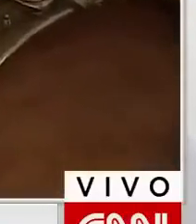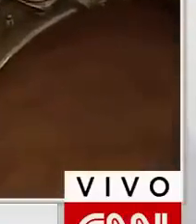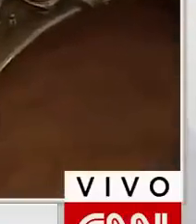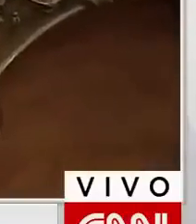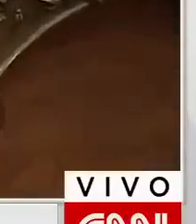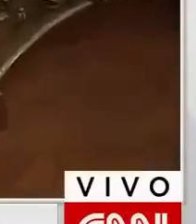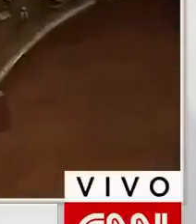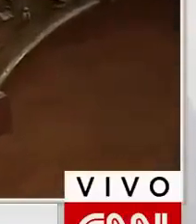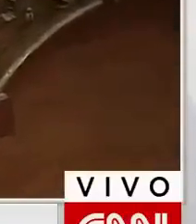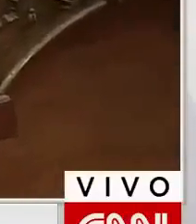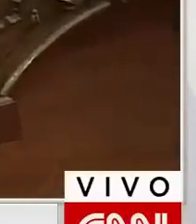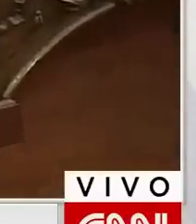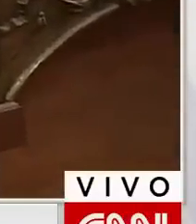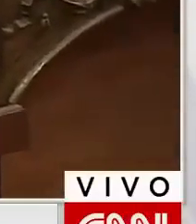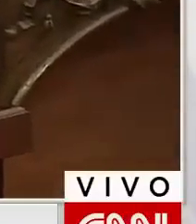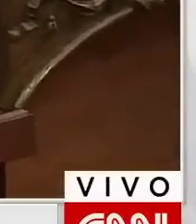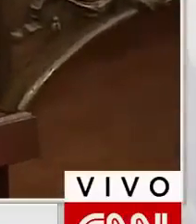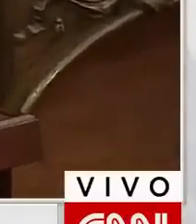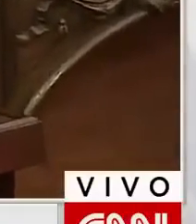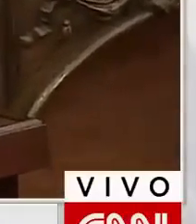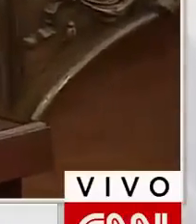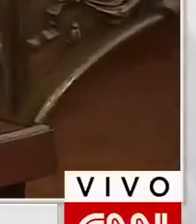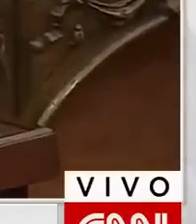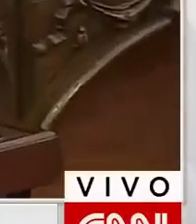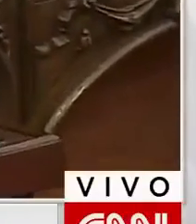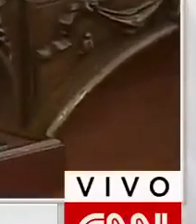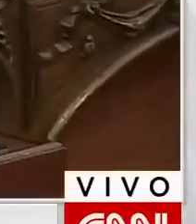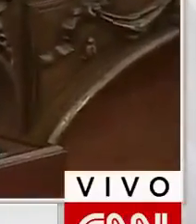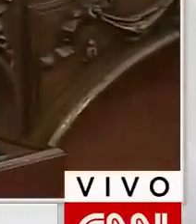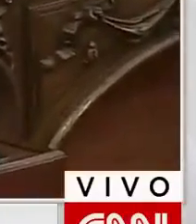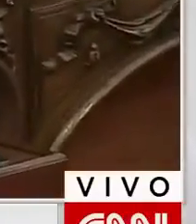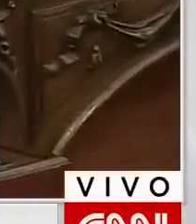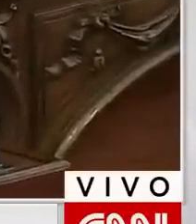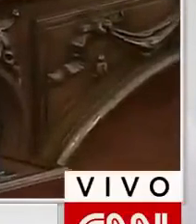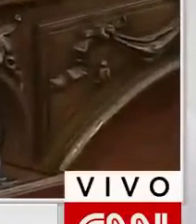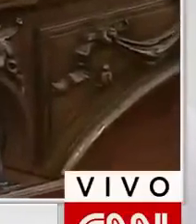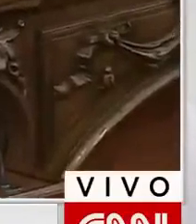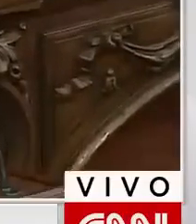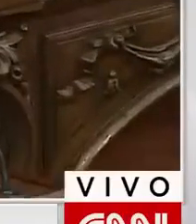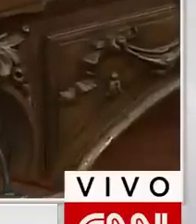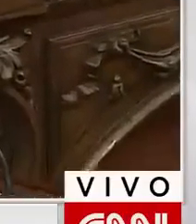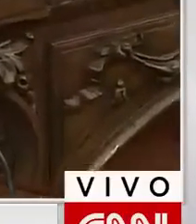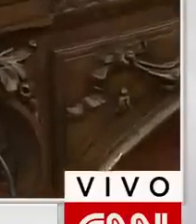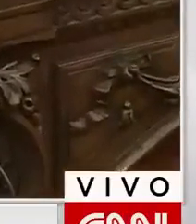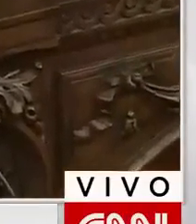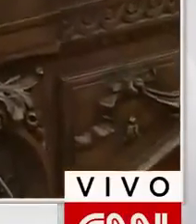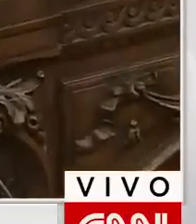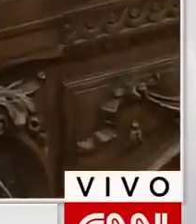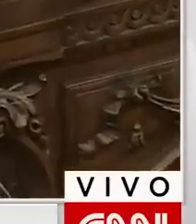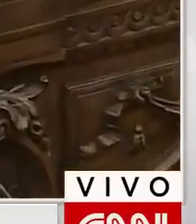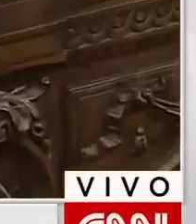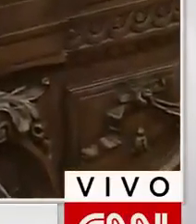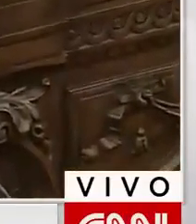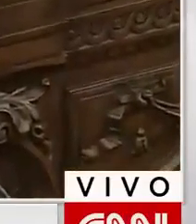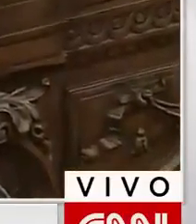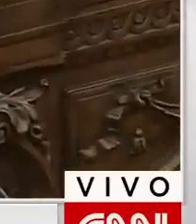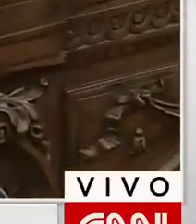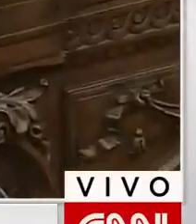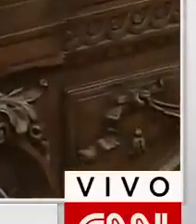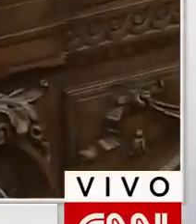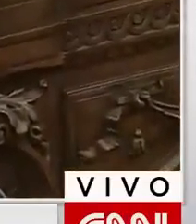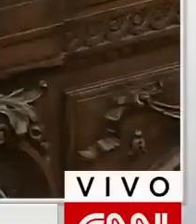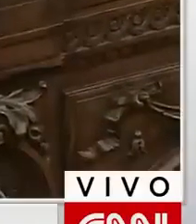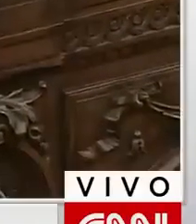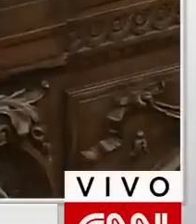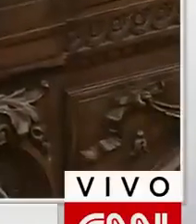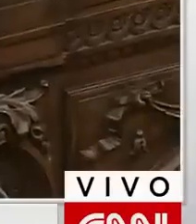consejeros que van a comenzar esta esta nueva etapa es un Punto de partida decía Beatriz hevia que llegue a ser un